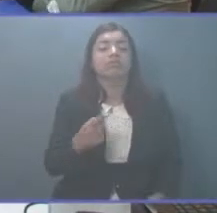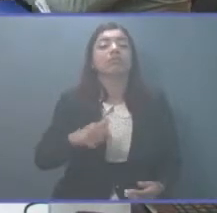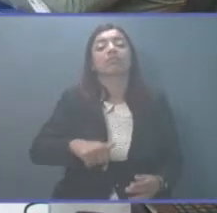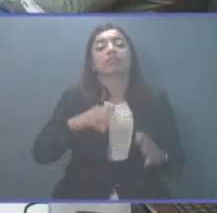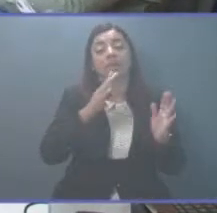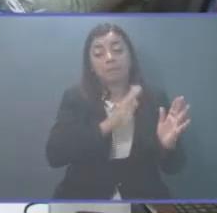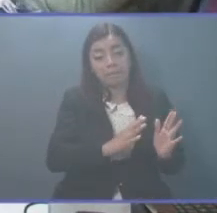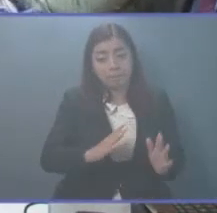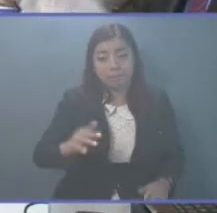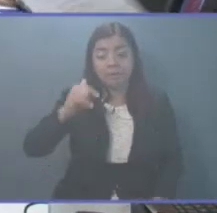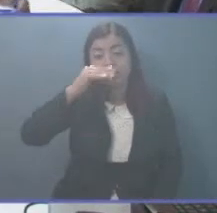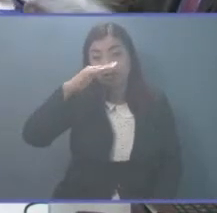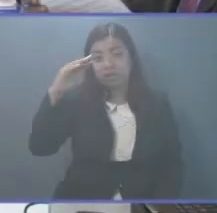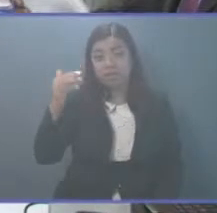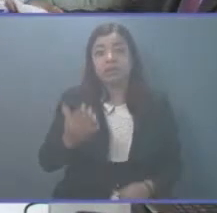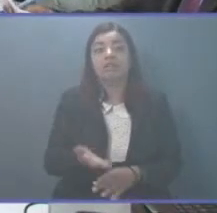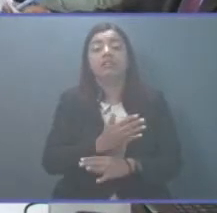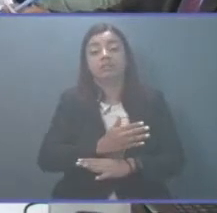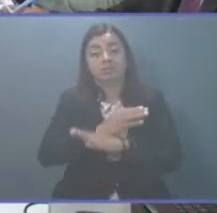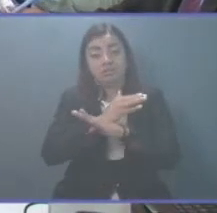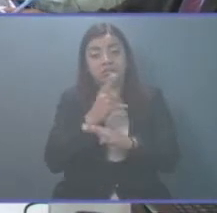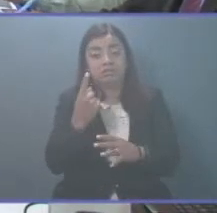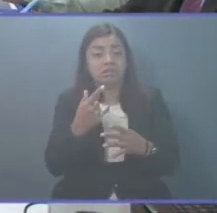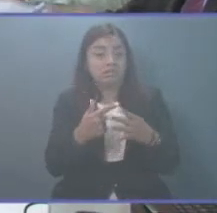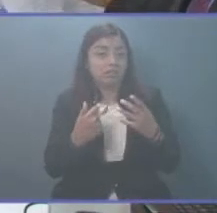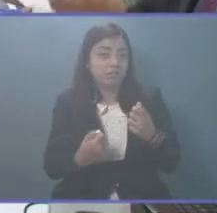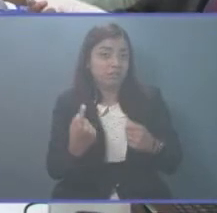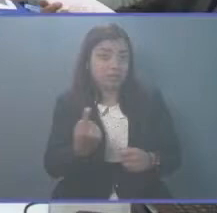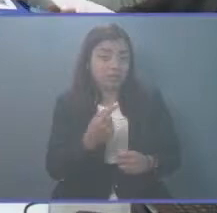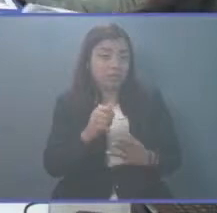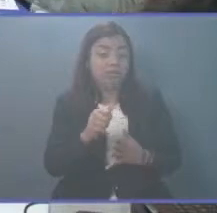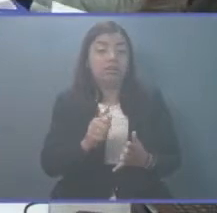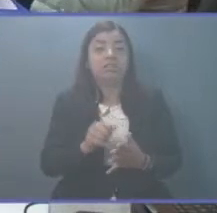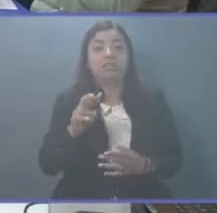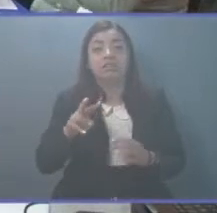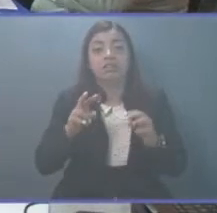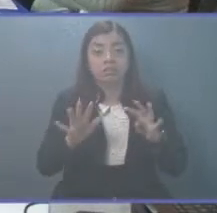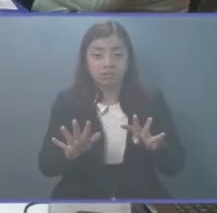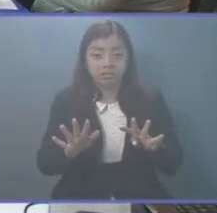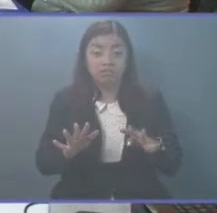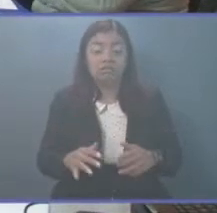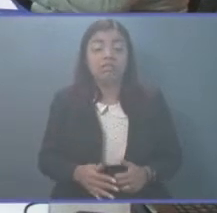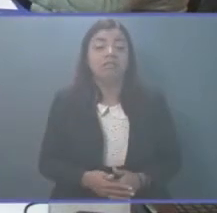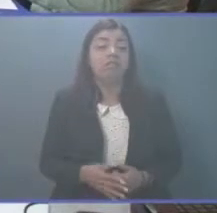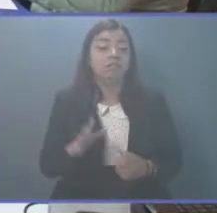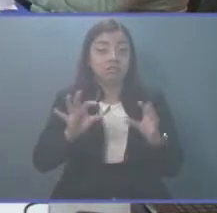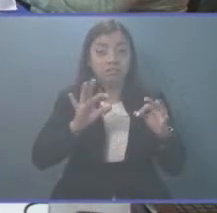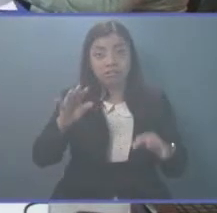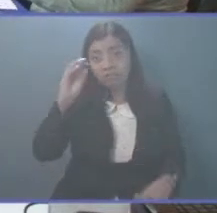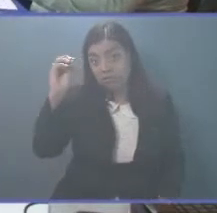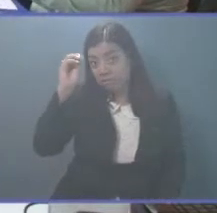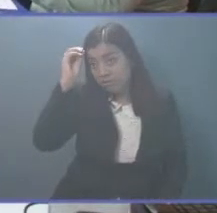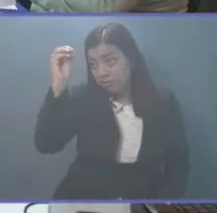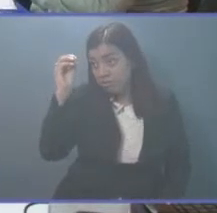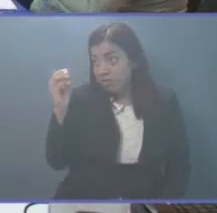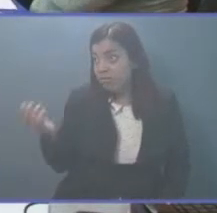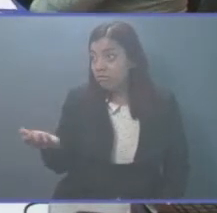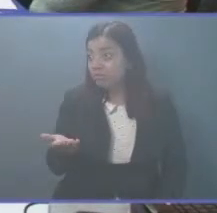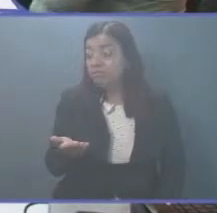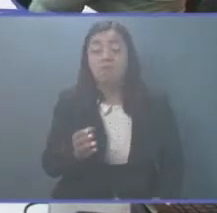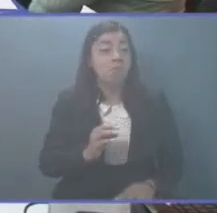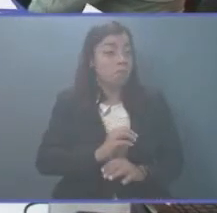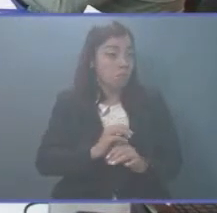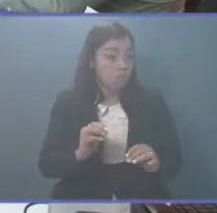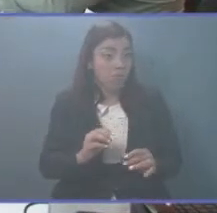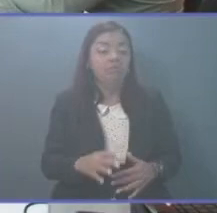Nacional de Prevención del Delito de Tráfico Ilegal de Personas, artículo 29. ¿Alguna observación? No